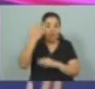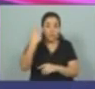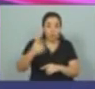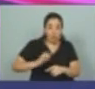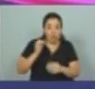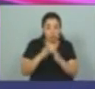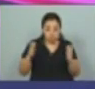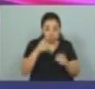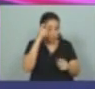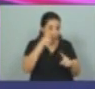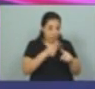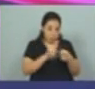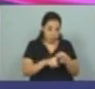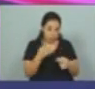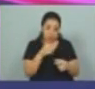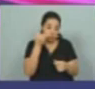mi ex por elección.